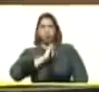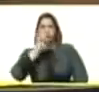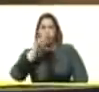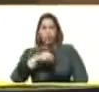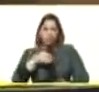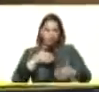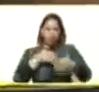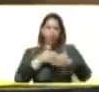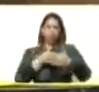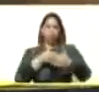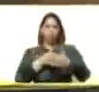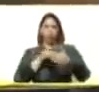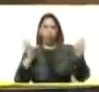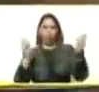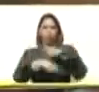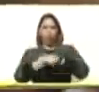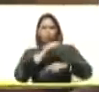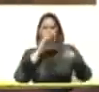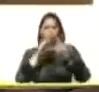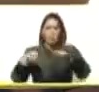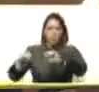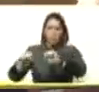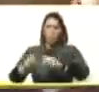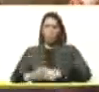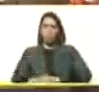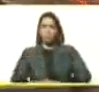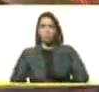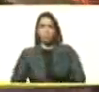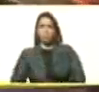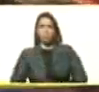de la transculturización imperialista.